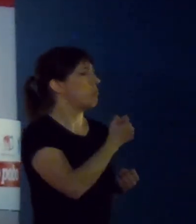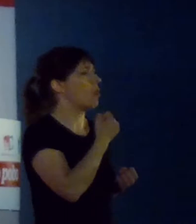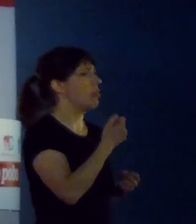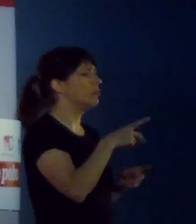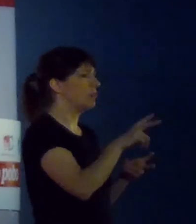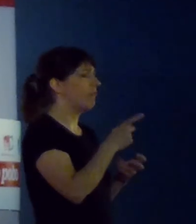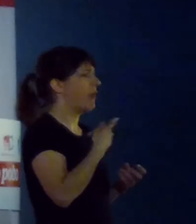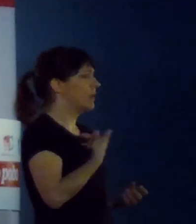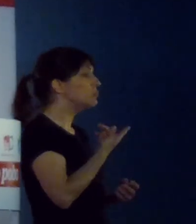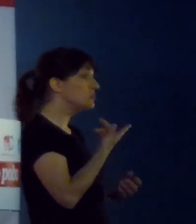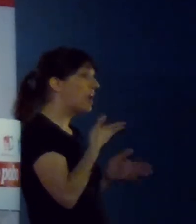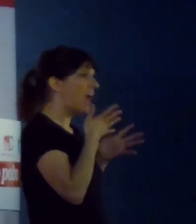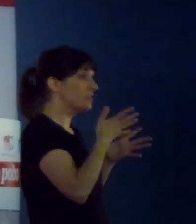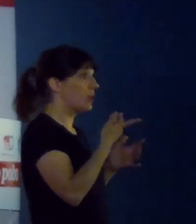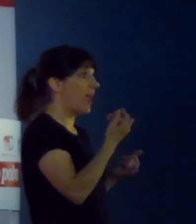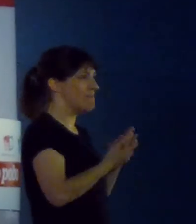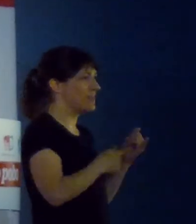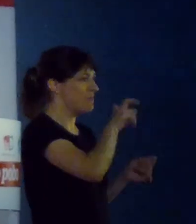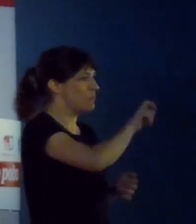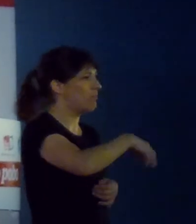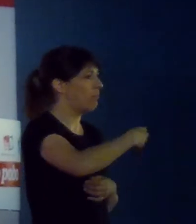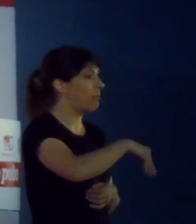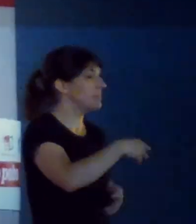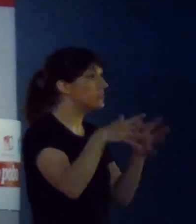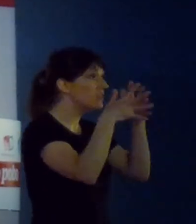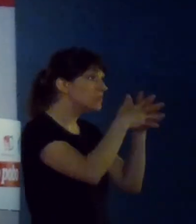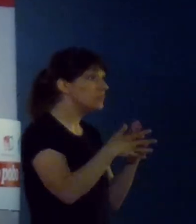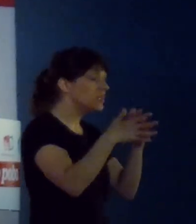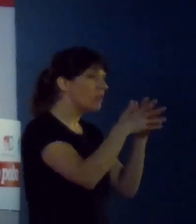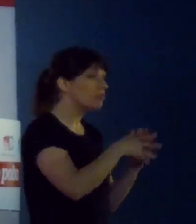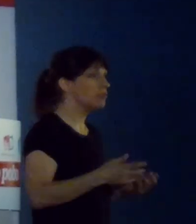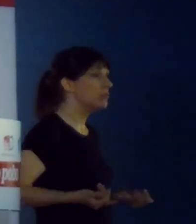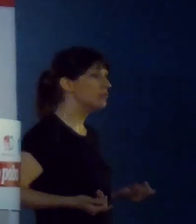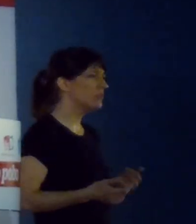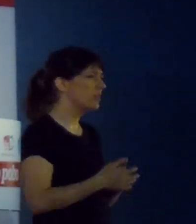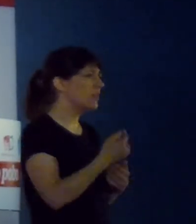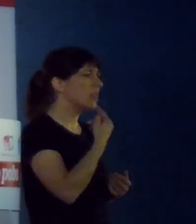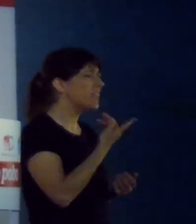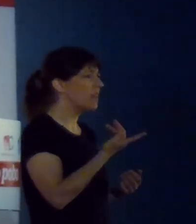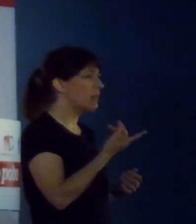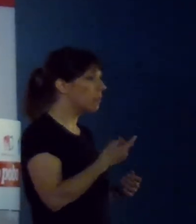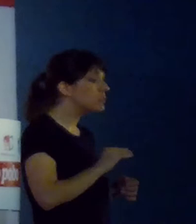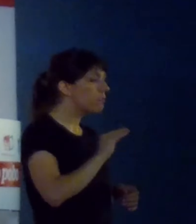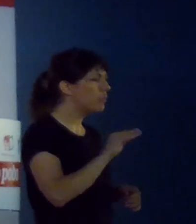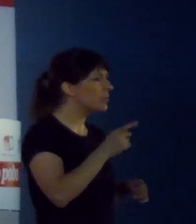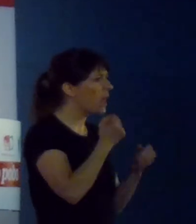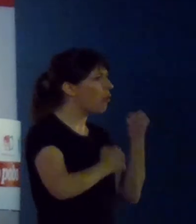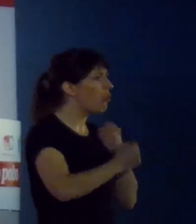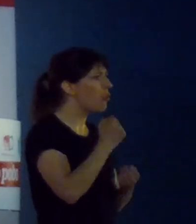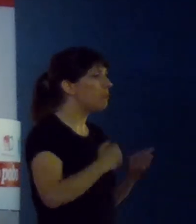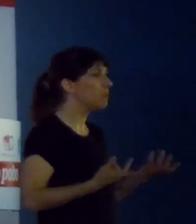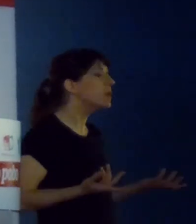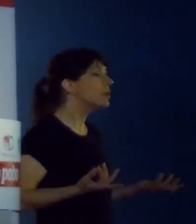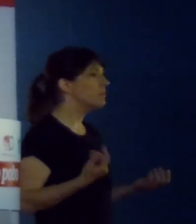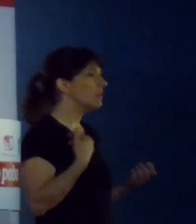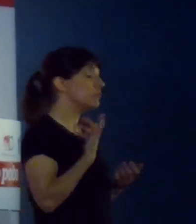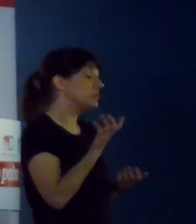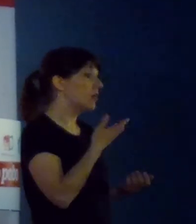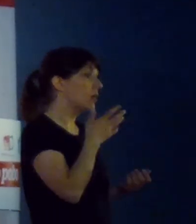que o asesor do presidente dos Estados Unidos. E era un home que só falaba xe, que le preguntaba pola economía, ni estamos no inverno,